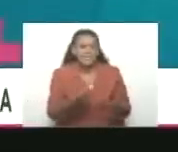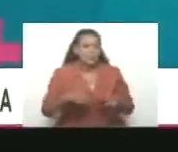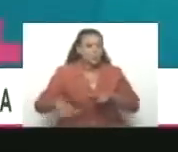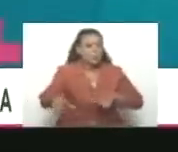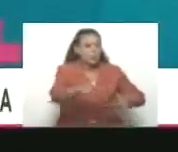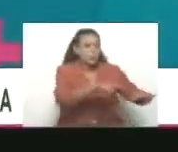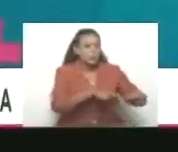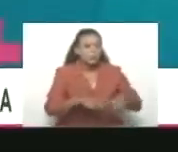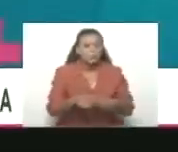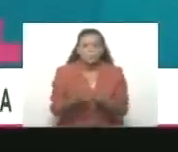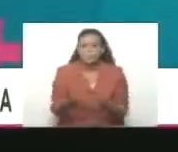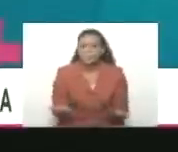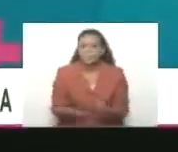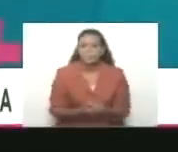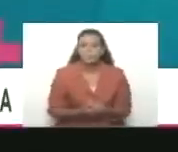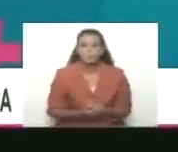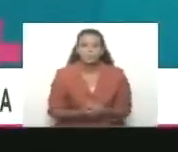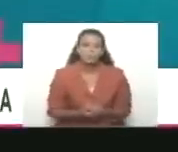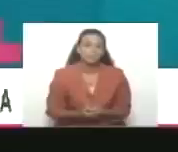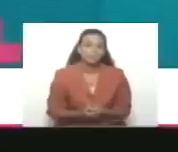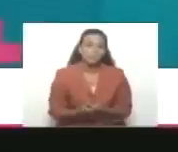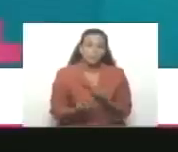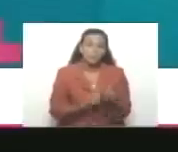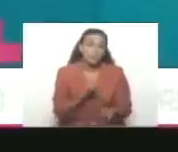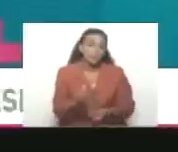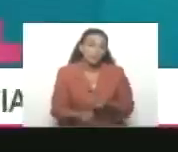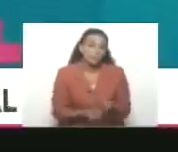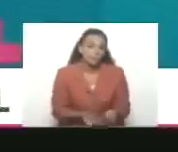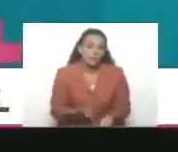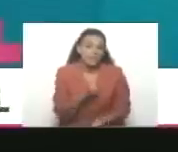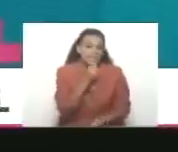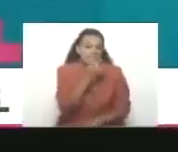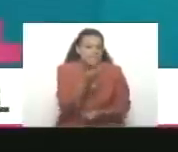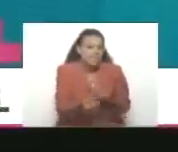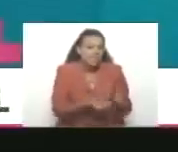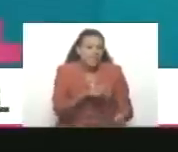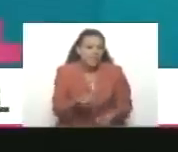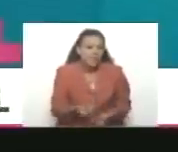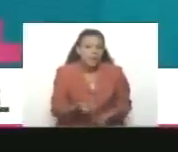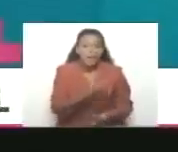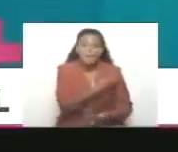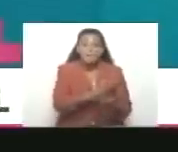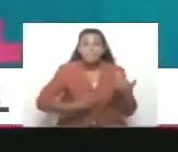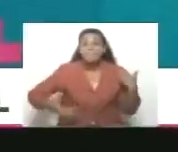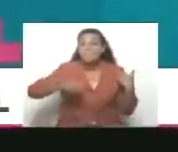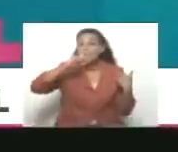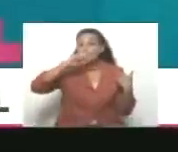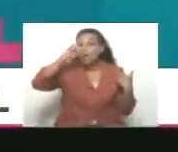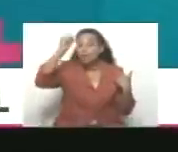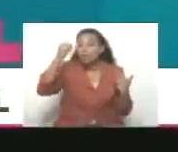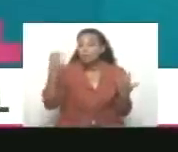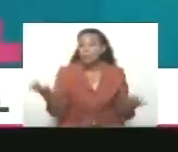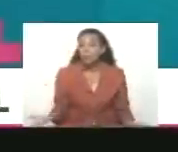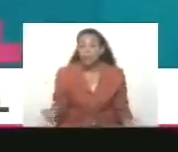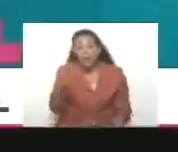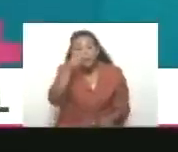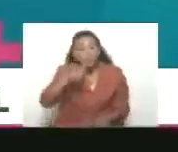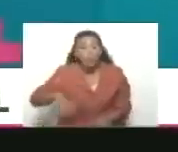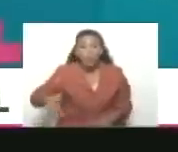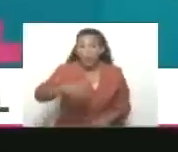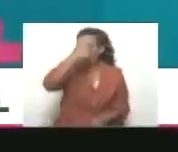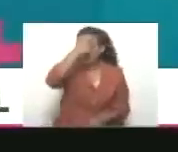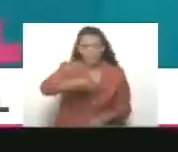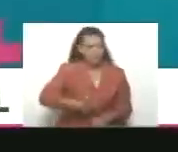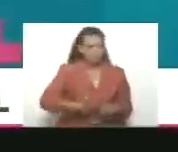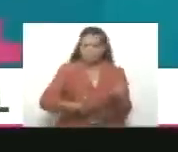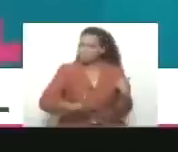lugar se enamoró de ti Y quién es él es maduro compadre es el pueblo porque maduro